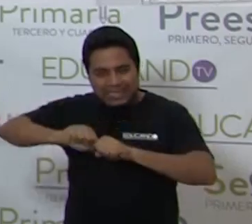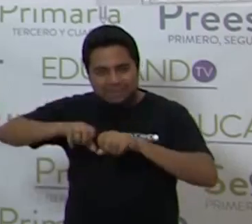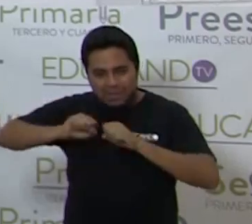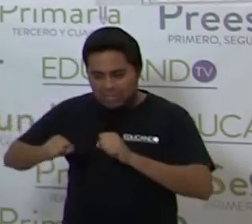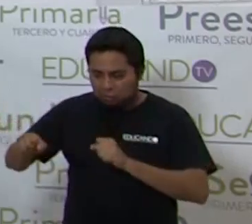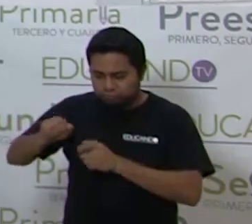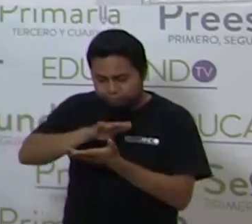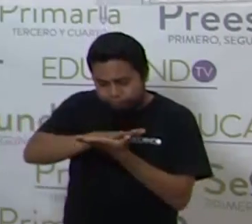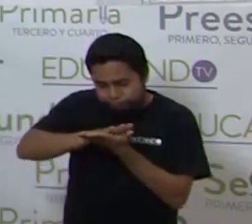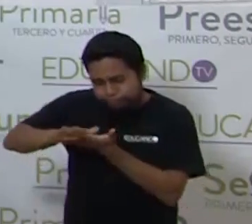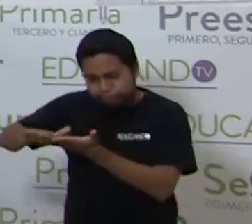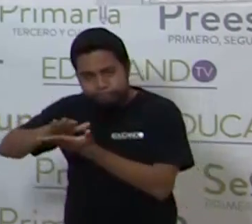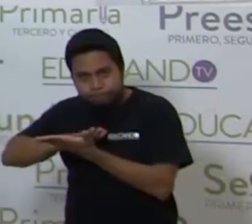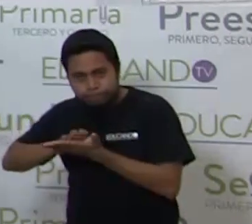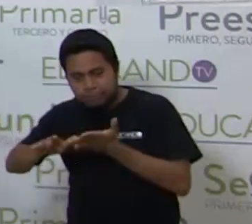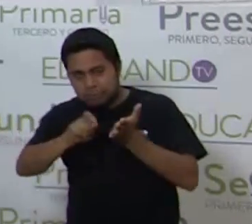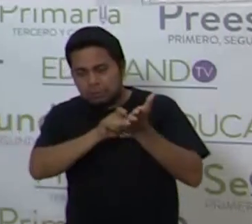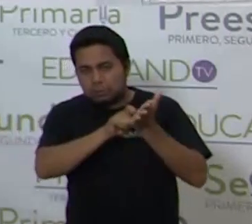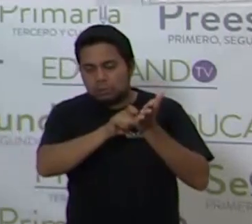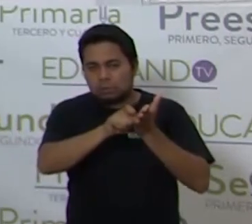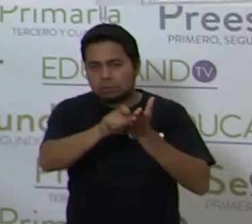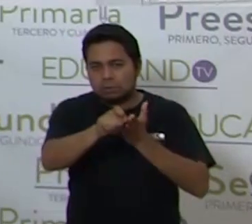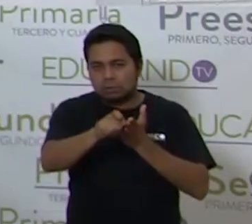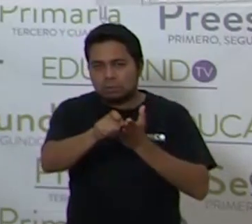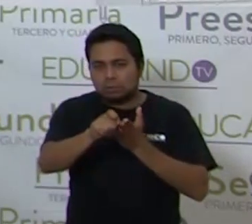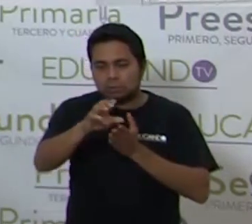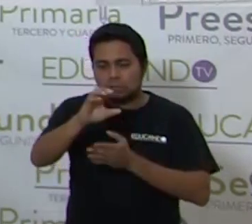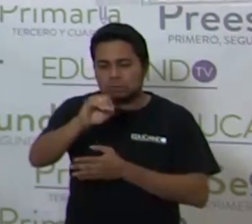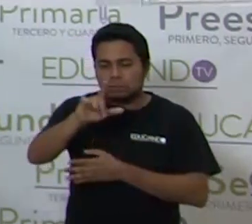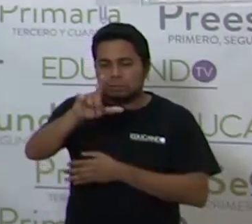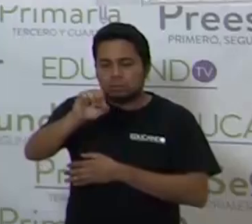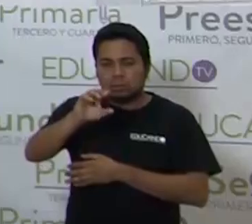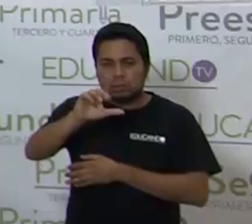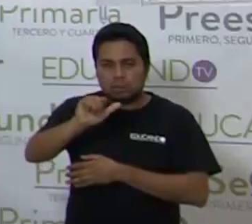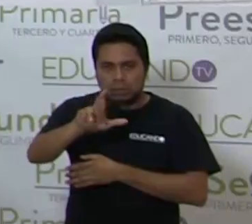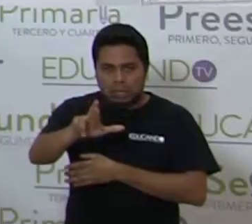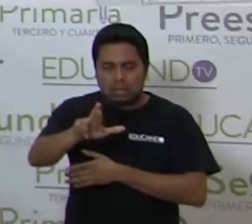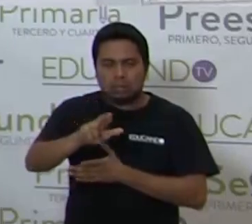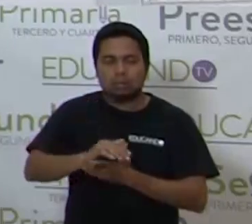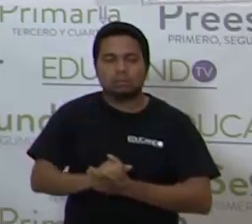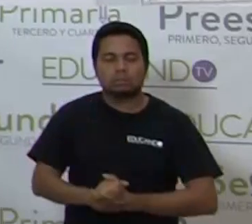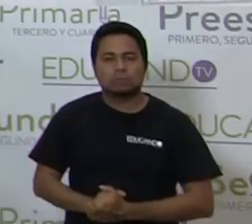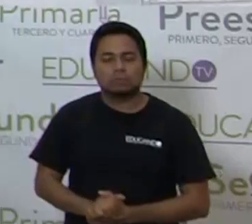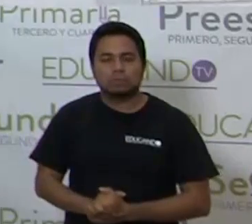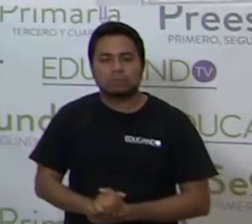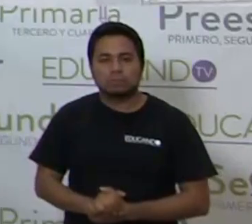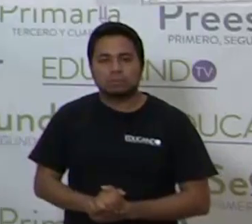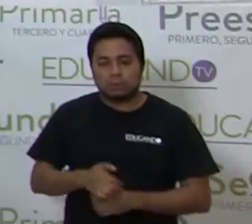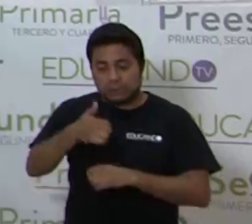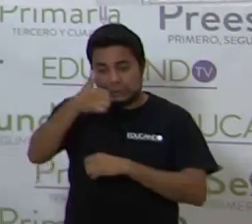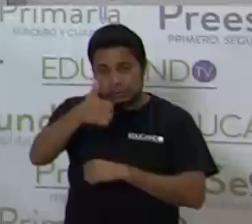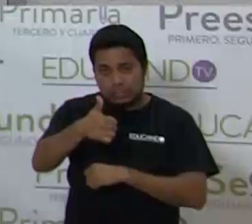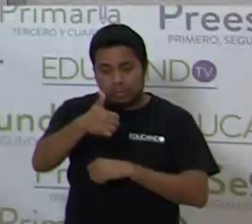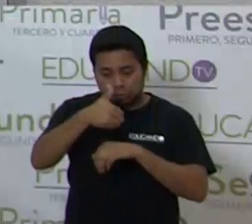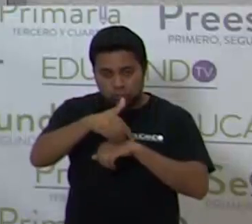Bien, subrayamos el verbo colocar. Vámonos a la número